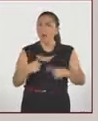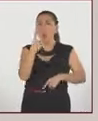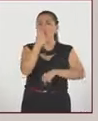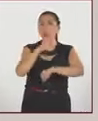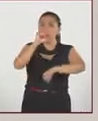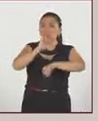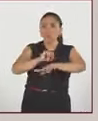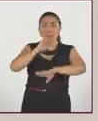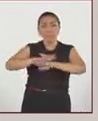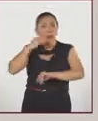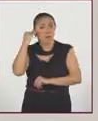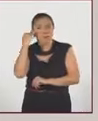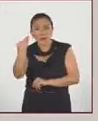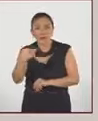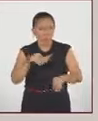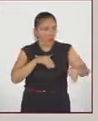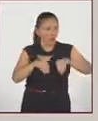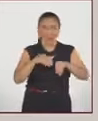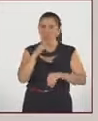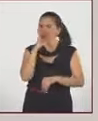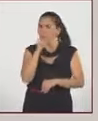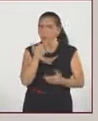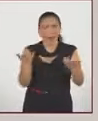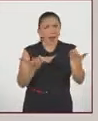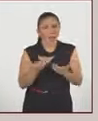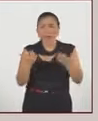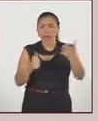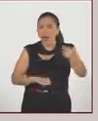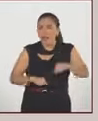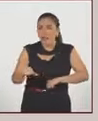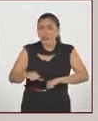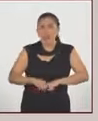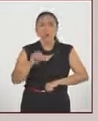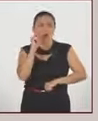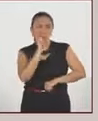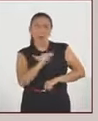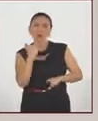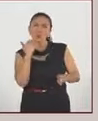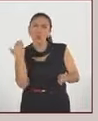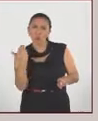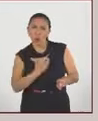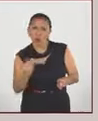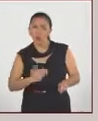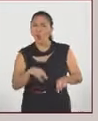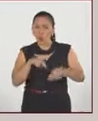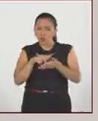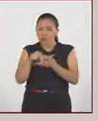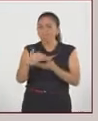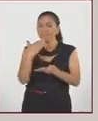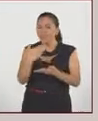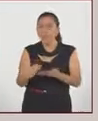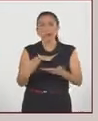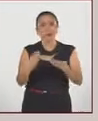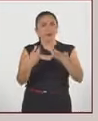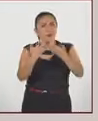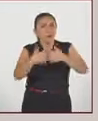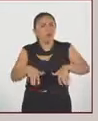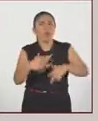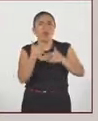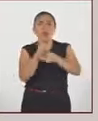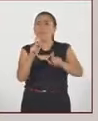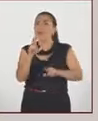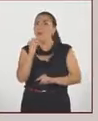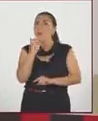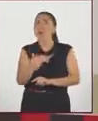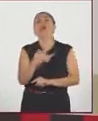semana que interfiere con las actividades, asimetrías evidentes, limitación funcional y cambios súbitos en la postura. Todas estas